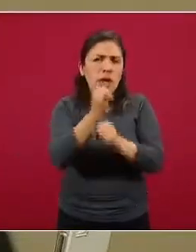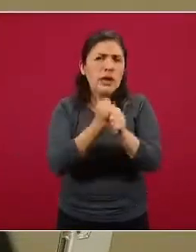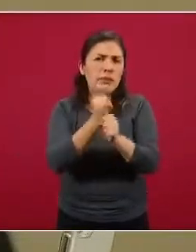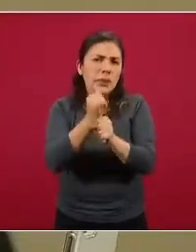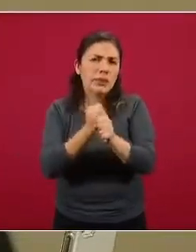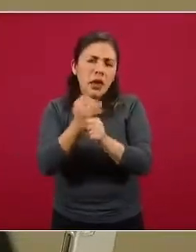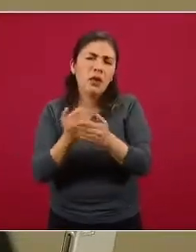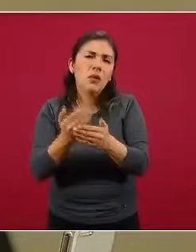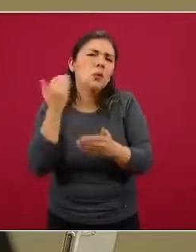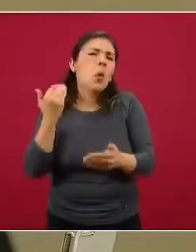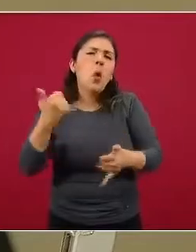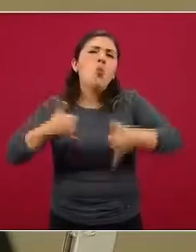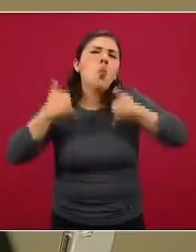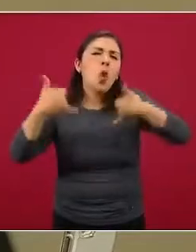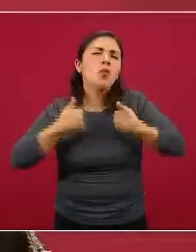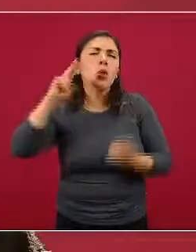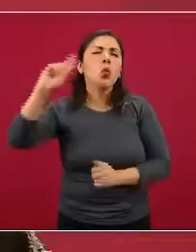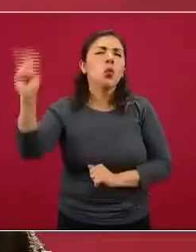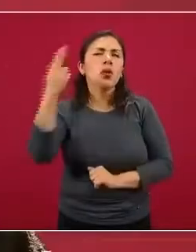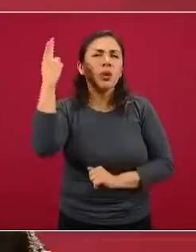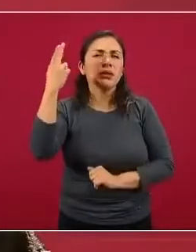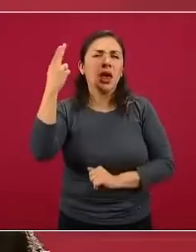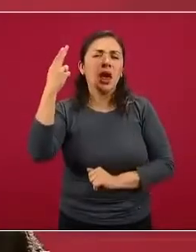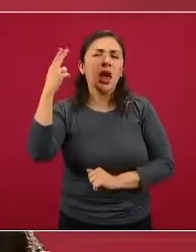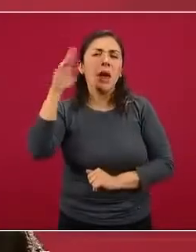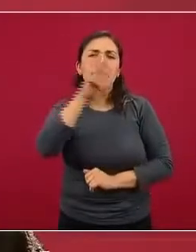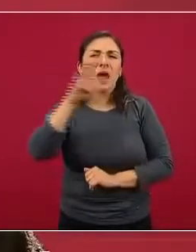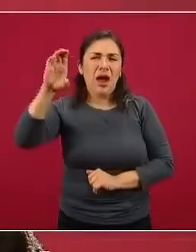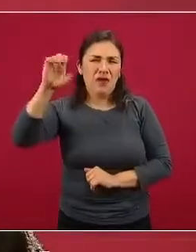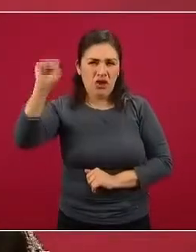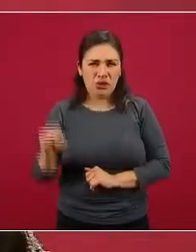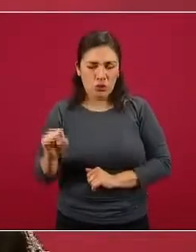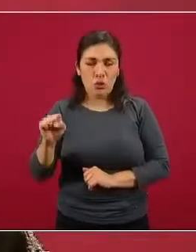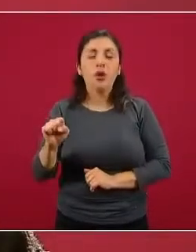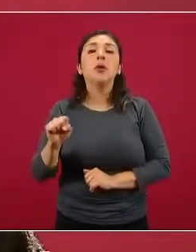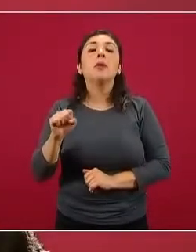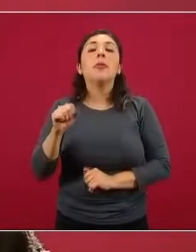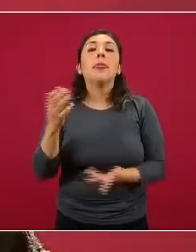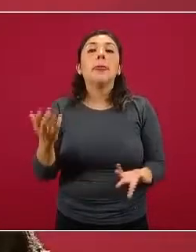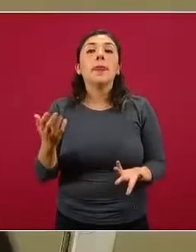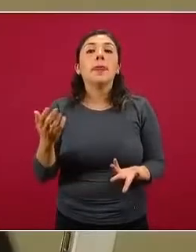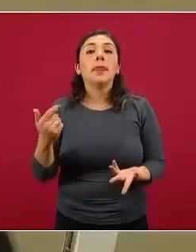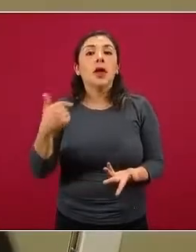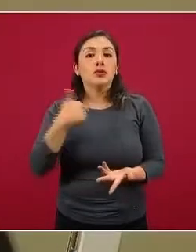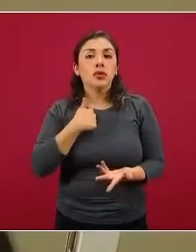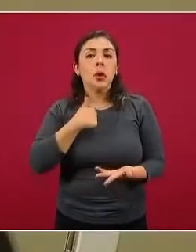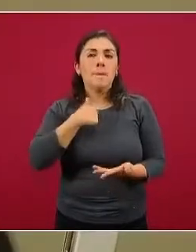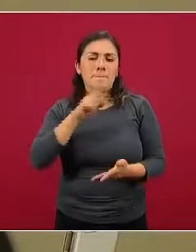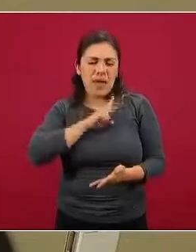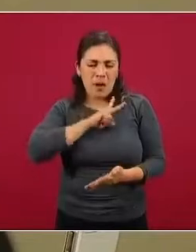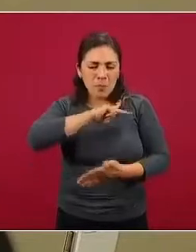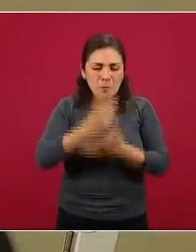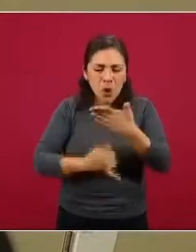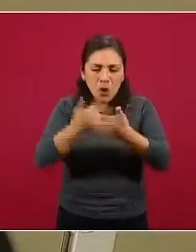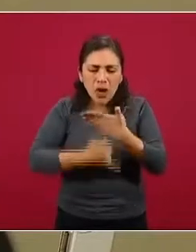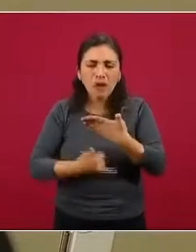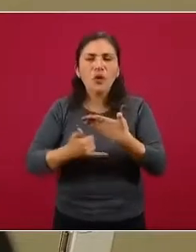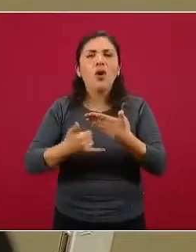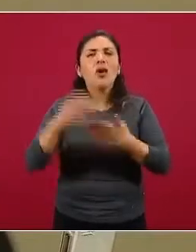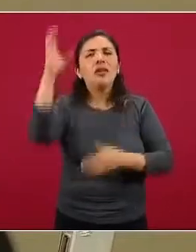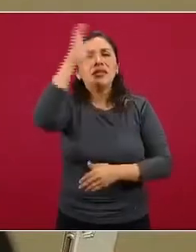desde jovencito en la Universidad Autónoma de Baja California Sur y Y con mis proyectos sobre